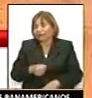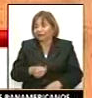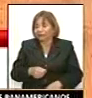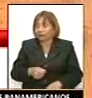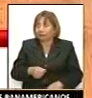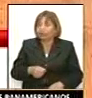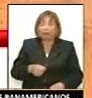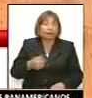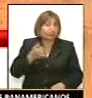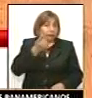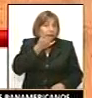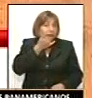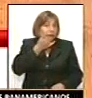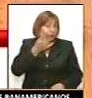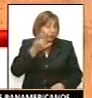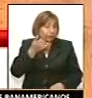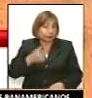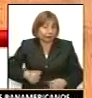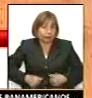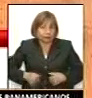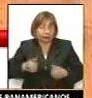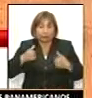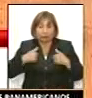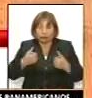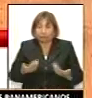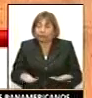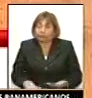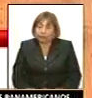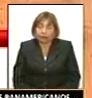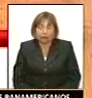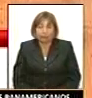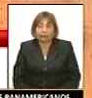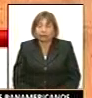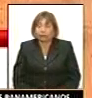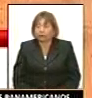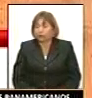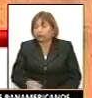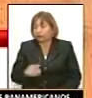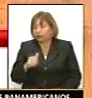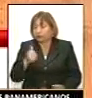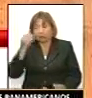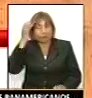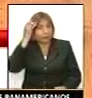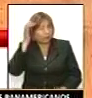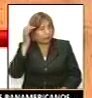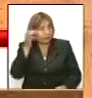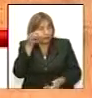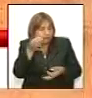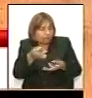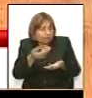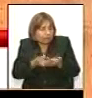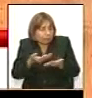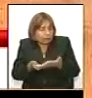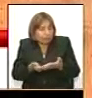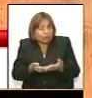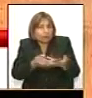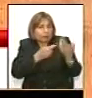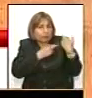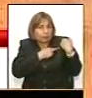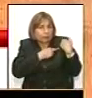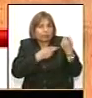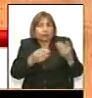Entonces, si cometemos un error en nuestra vida, yo creo que lo más inteligente, lo más conveniente es asumir la